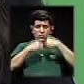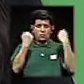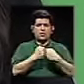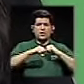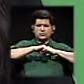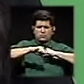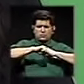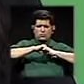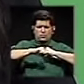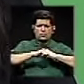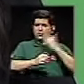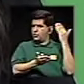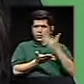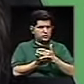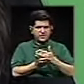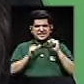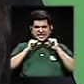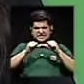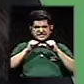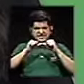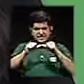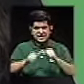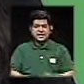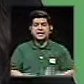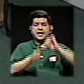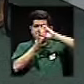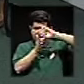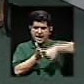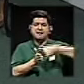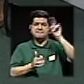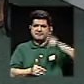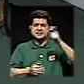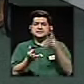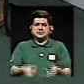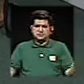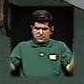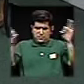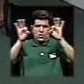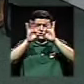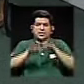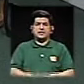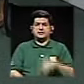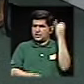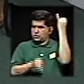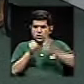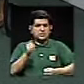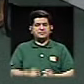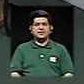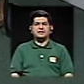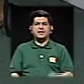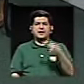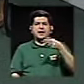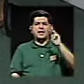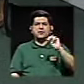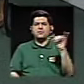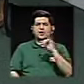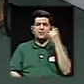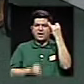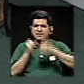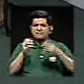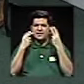seguido moviendo no se ha quedado detenido entonces hay que hacer un hincapié en eso muy importante de que esto no se ha acabado una acotación también